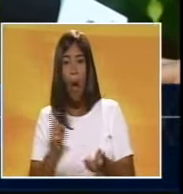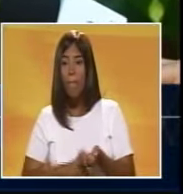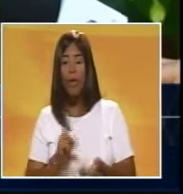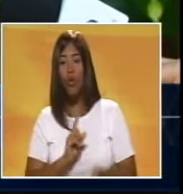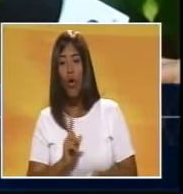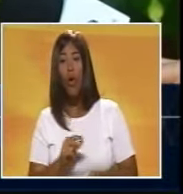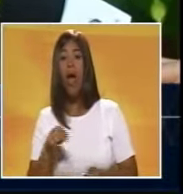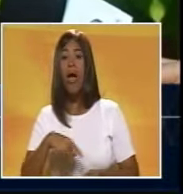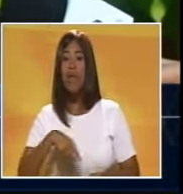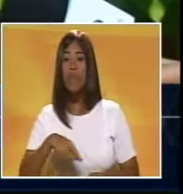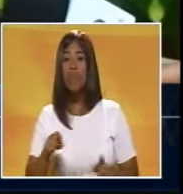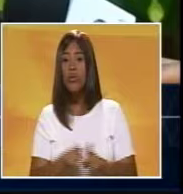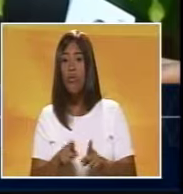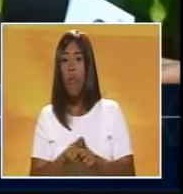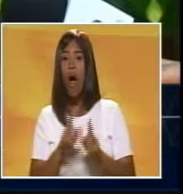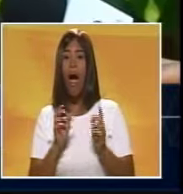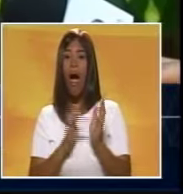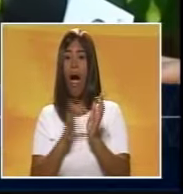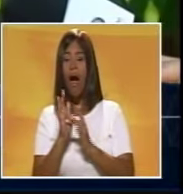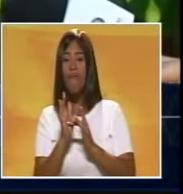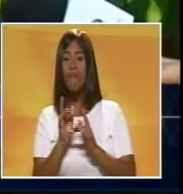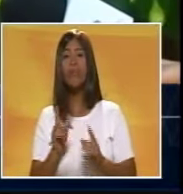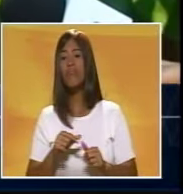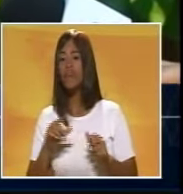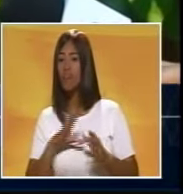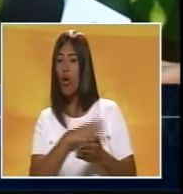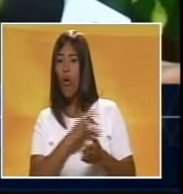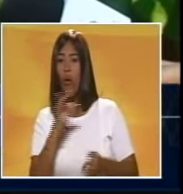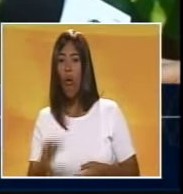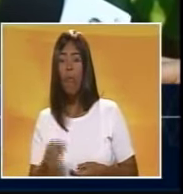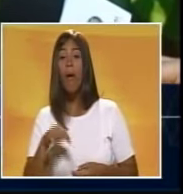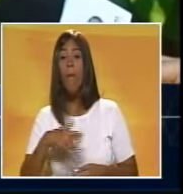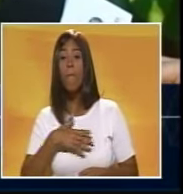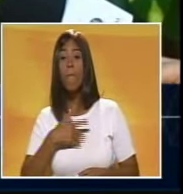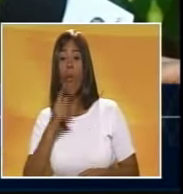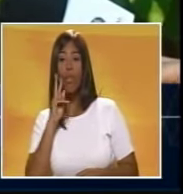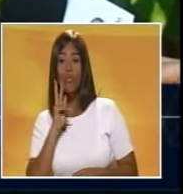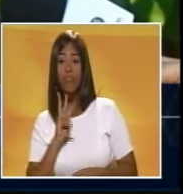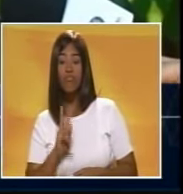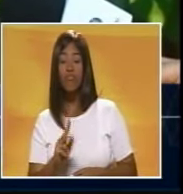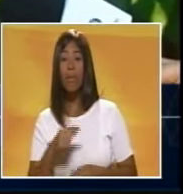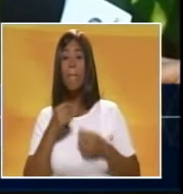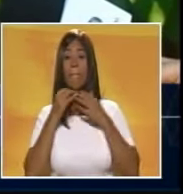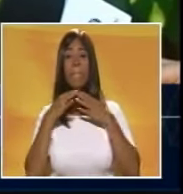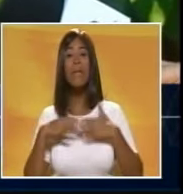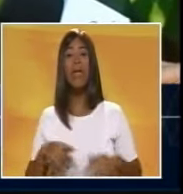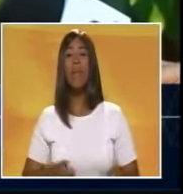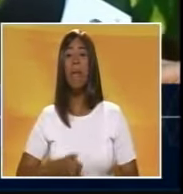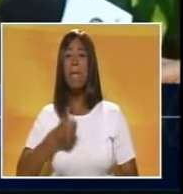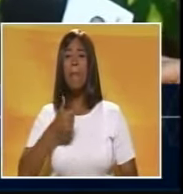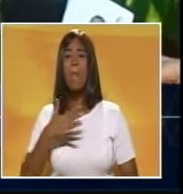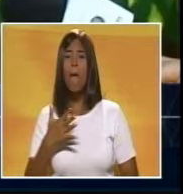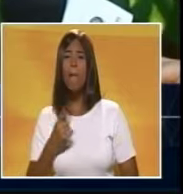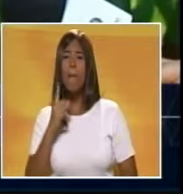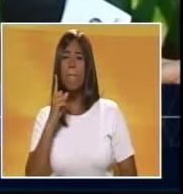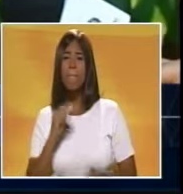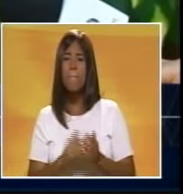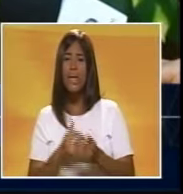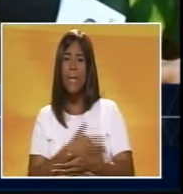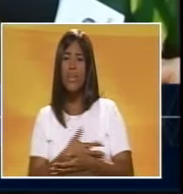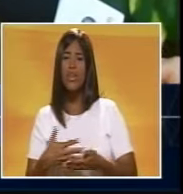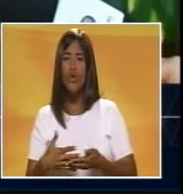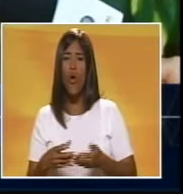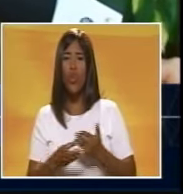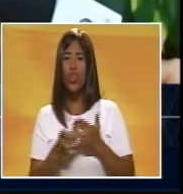va de abril, que sigue las mismas consecuencias. Mira, aquí podemos ver una pérdida de más de aproximadamente $1.000